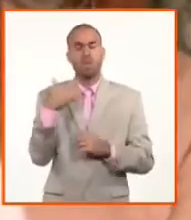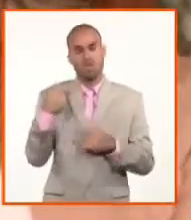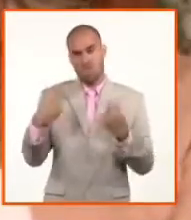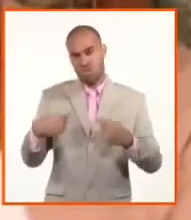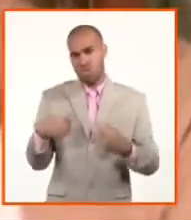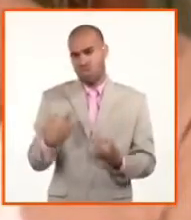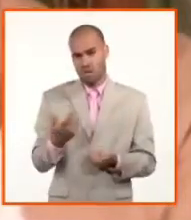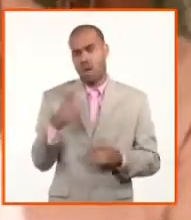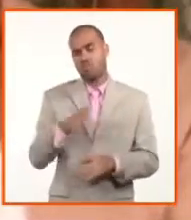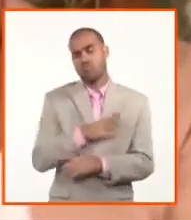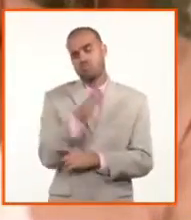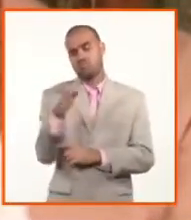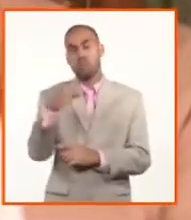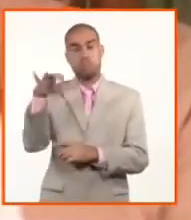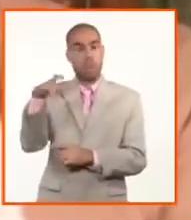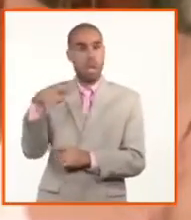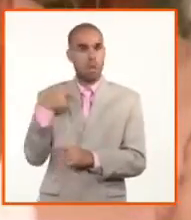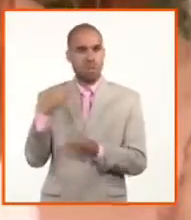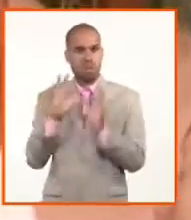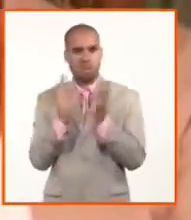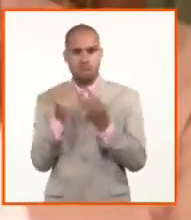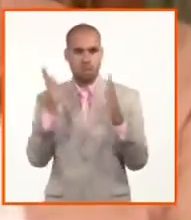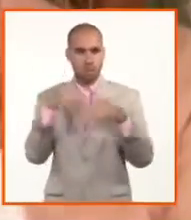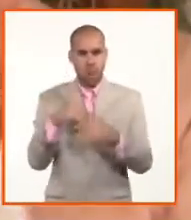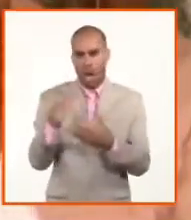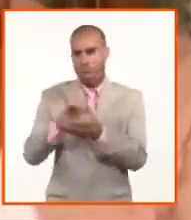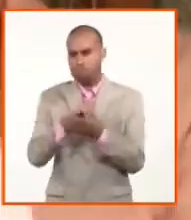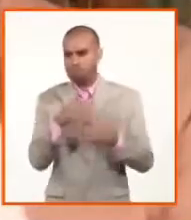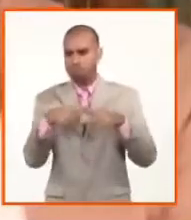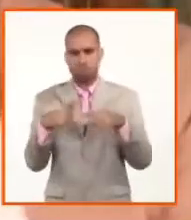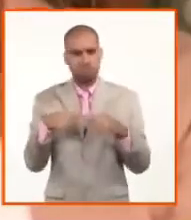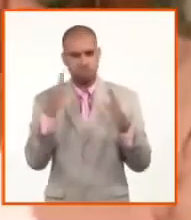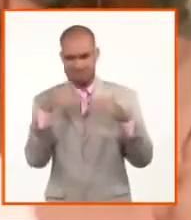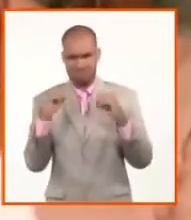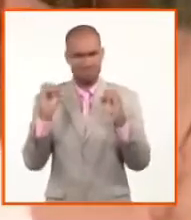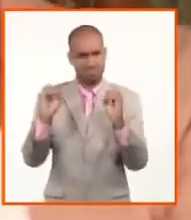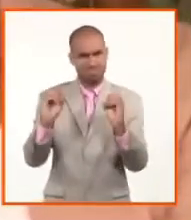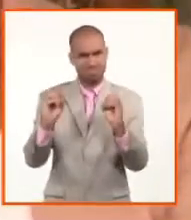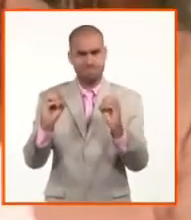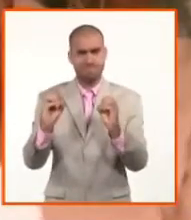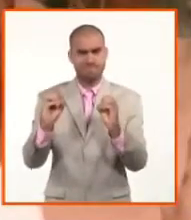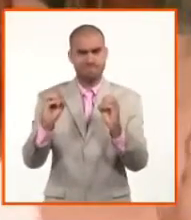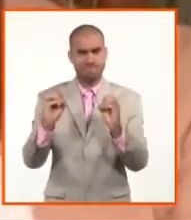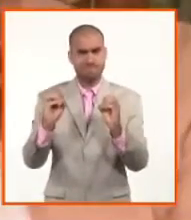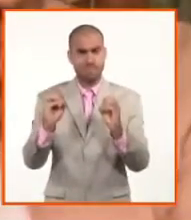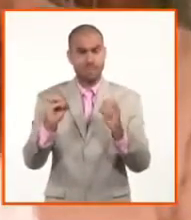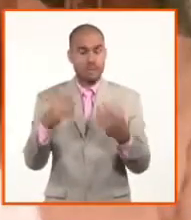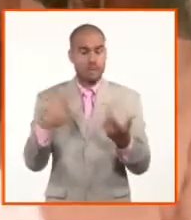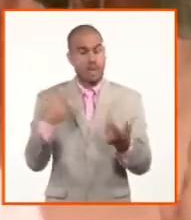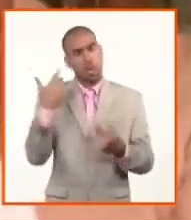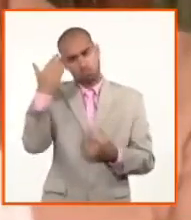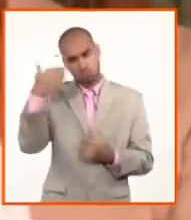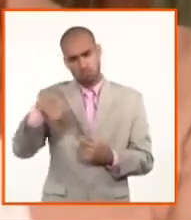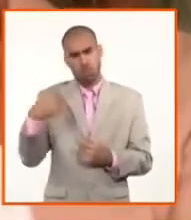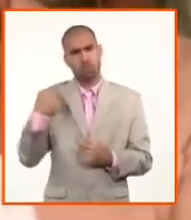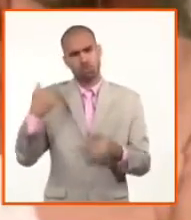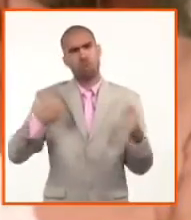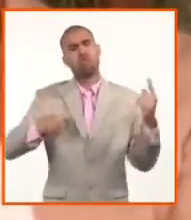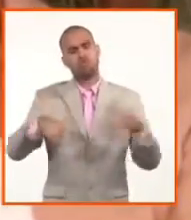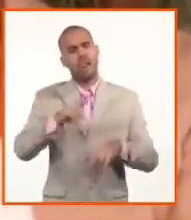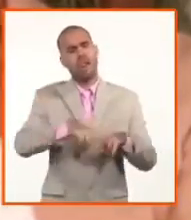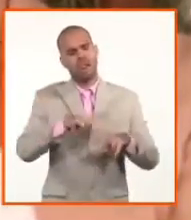del Río, yo no tenía nadie en Pinar del Río, hostia. Y donde tenía familia era en La Habana, y me fui a tenerlo en La